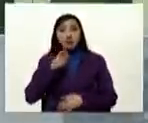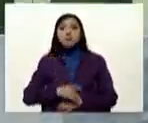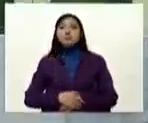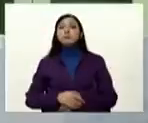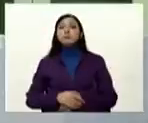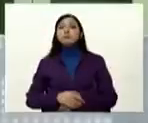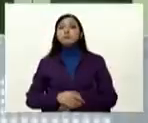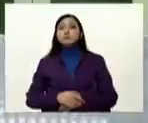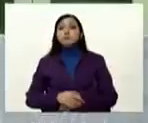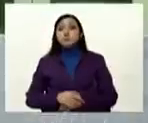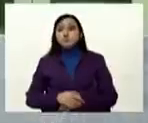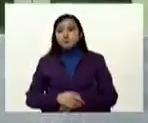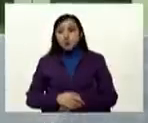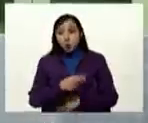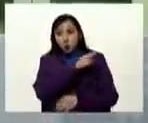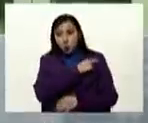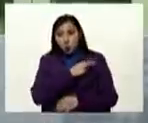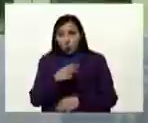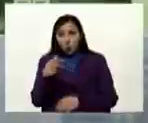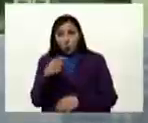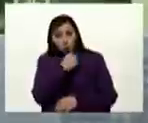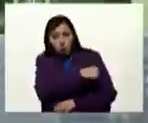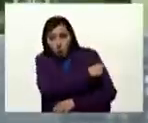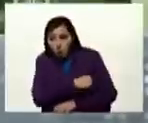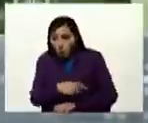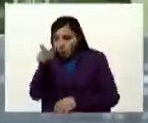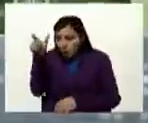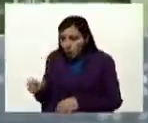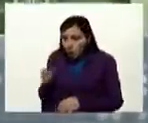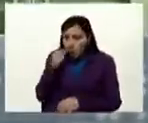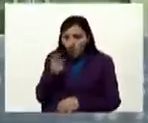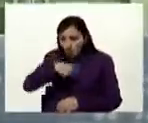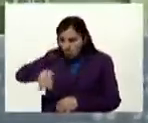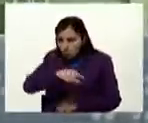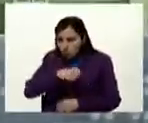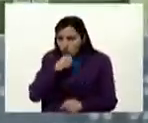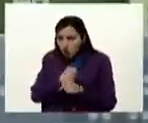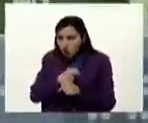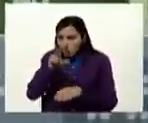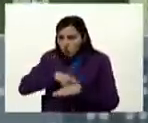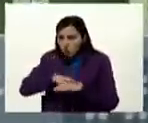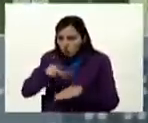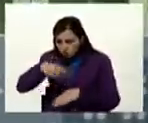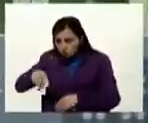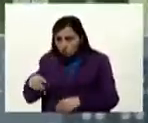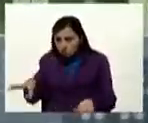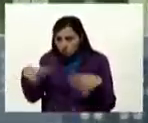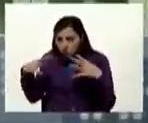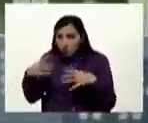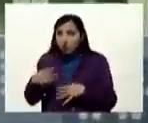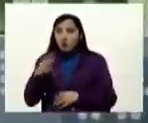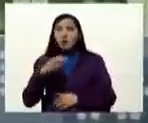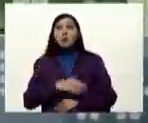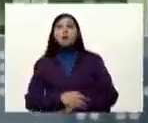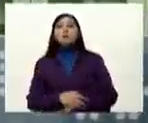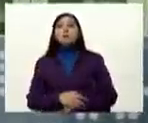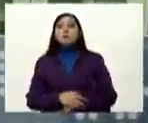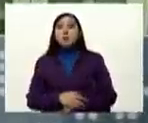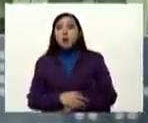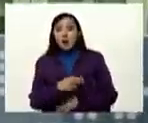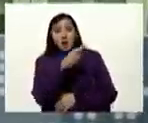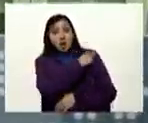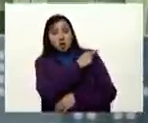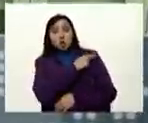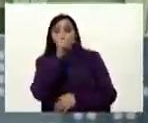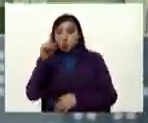Vigilar, señor director del hospital, señores y señoras, doctores y doctoras, que son